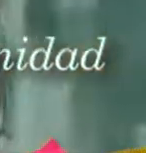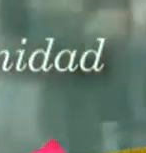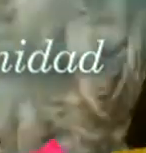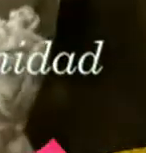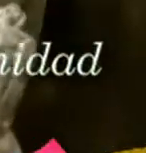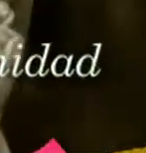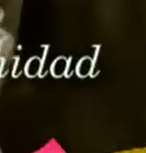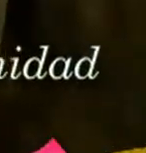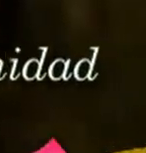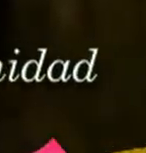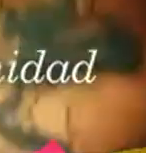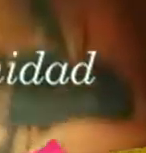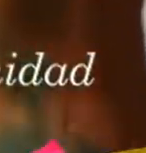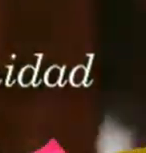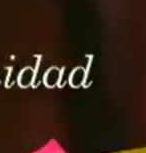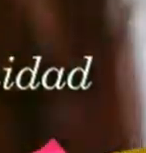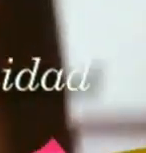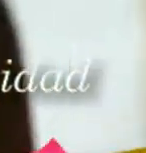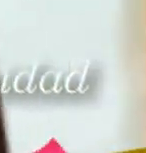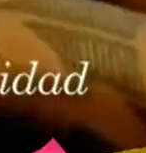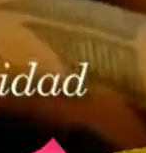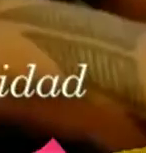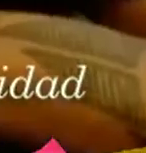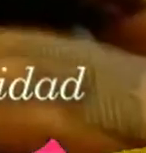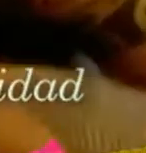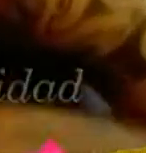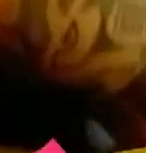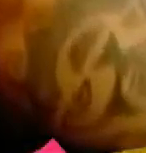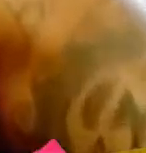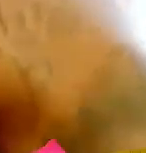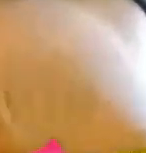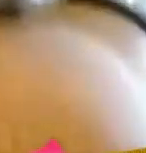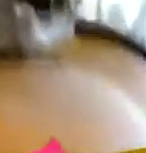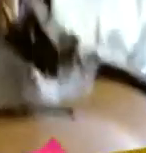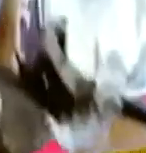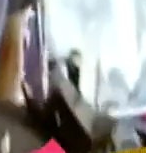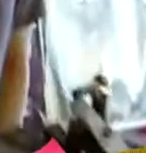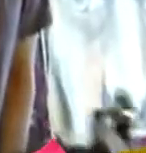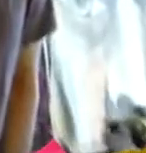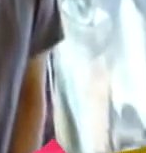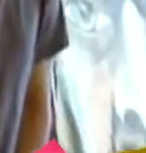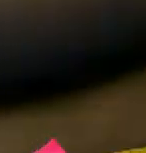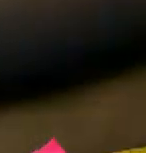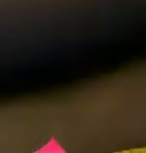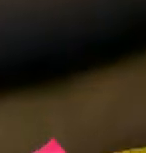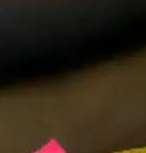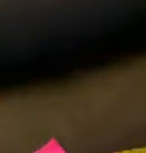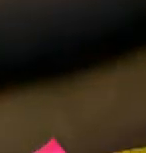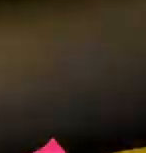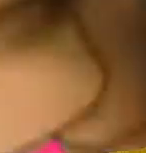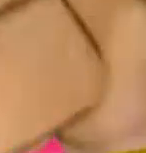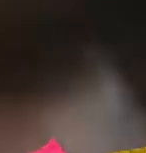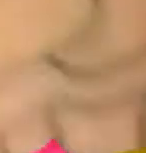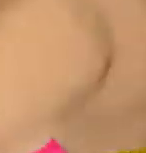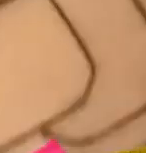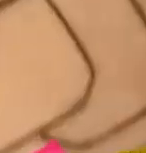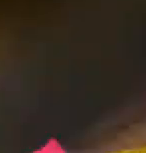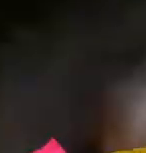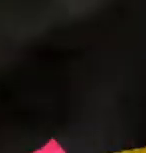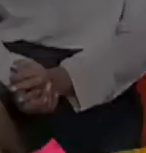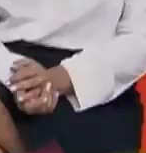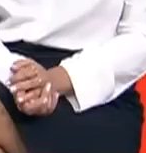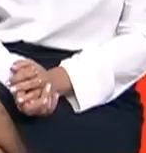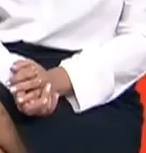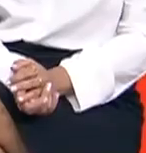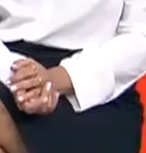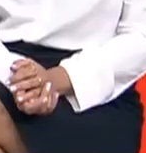traspasado todos los segmentos socioeconómicos de sexo y de edad. Muchos son los que los llevan y lo muestran con orgullo. Esto fue todo por el